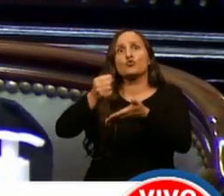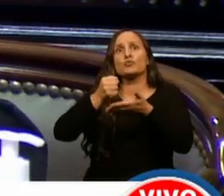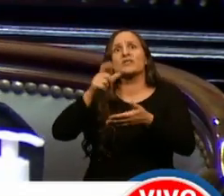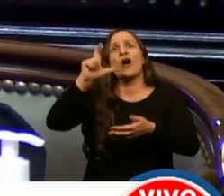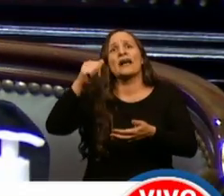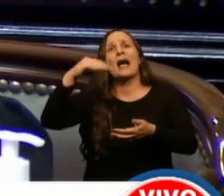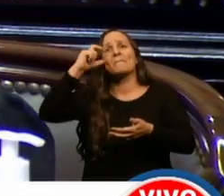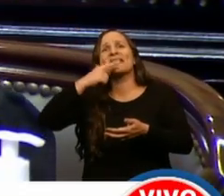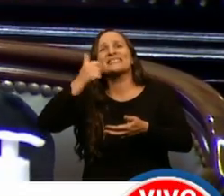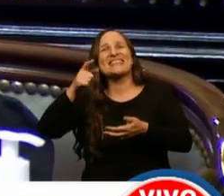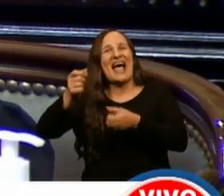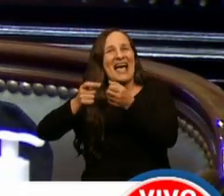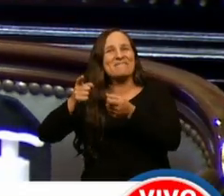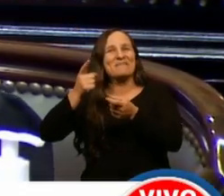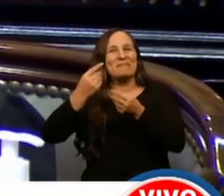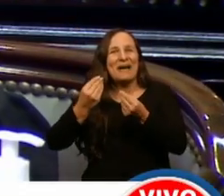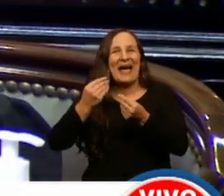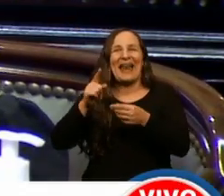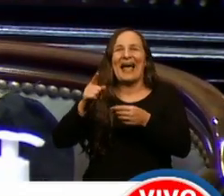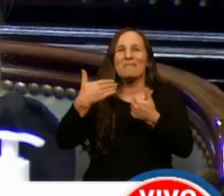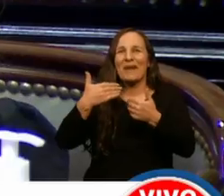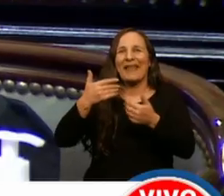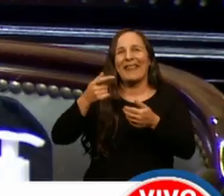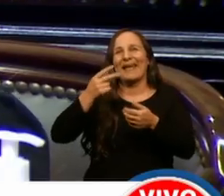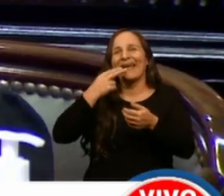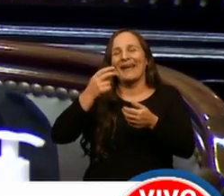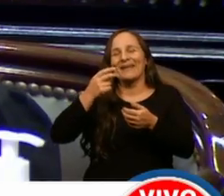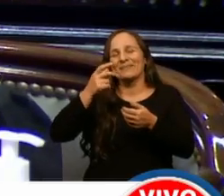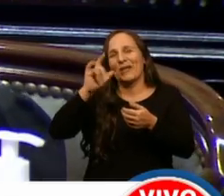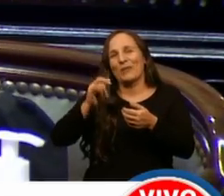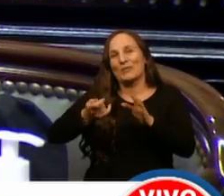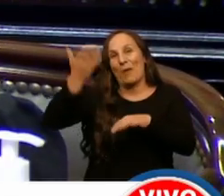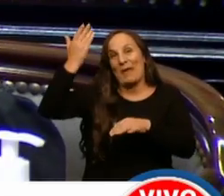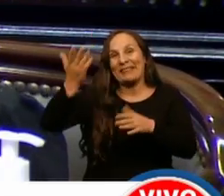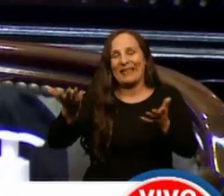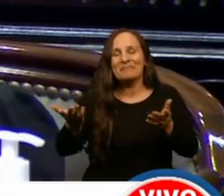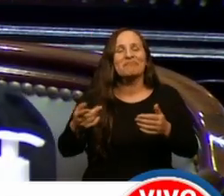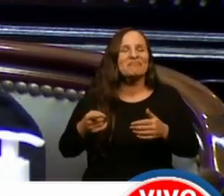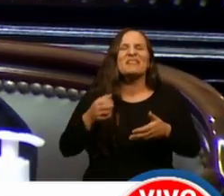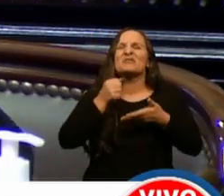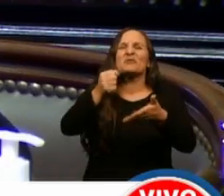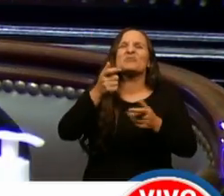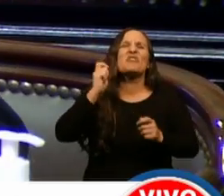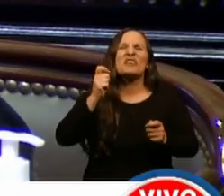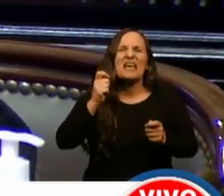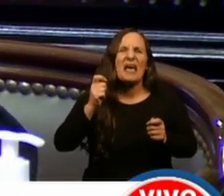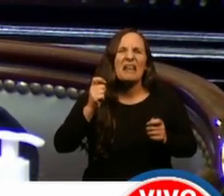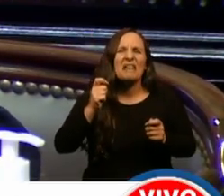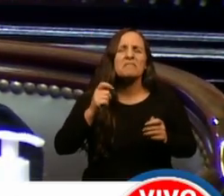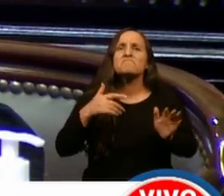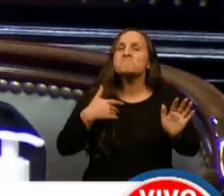sostener esos aumentos del costo de la energía quienes van a recibir el subsidio bueno he escuchado que